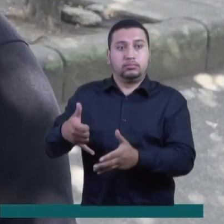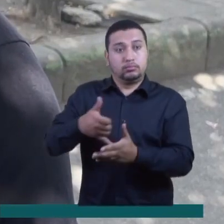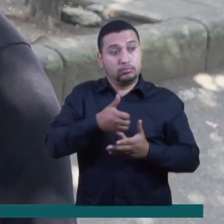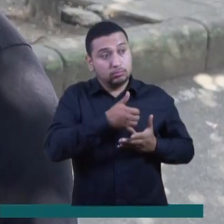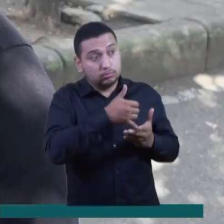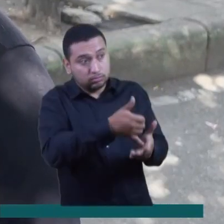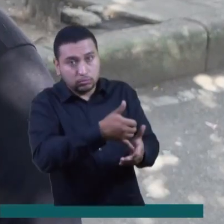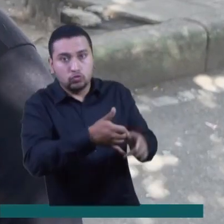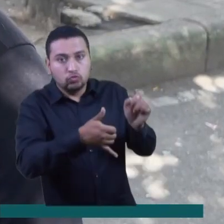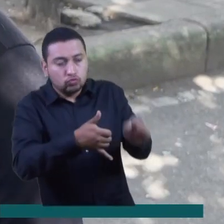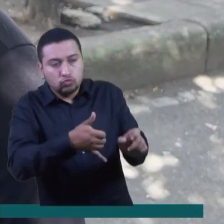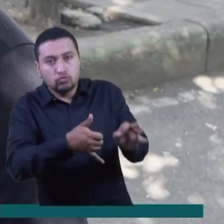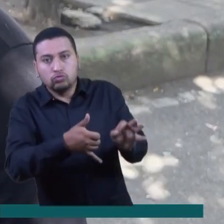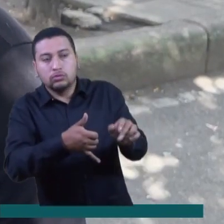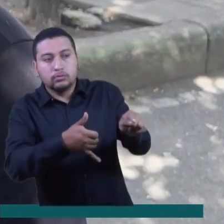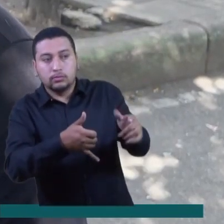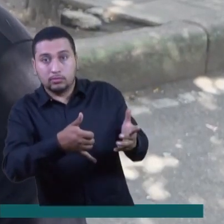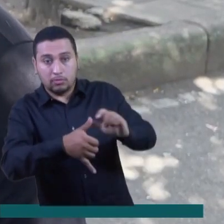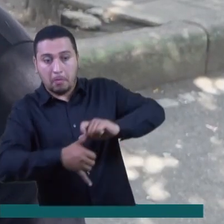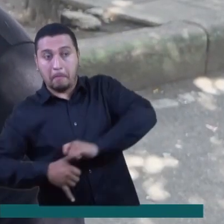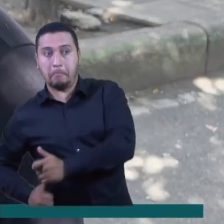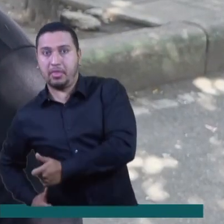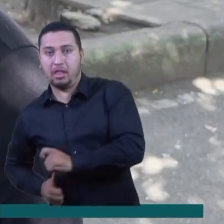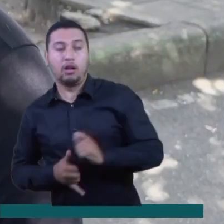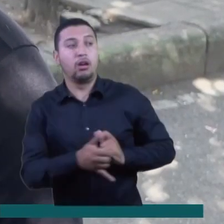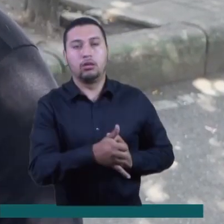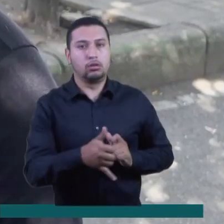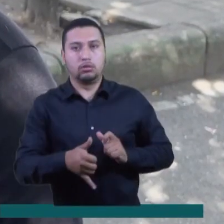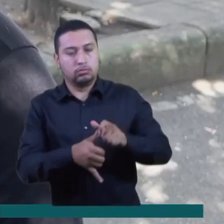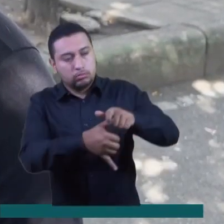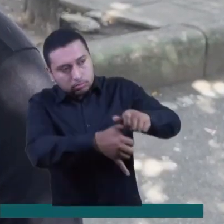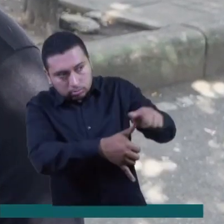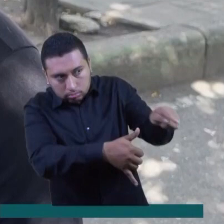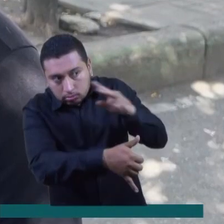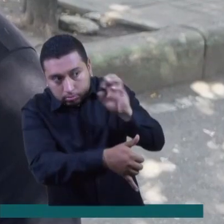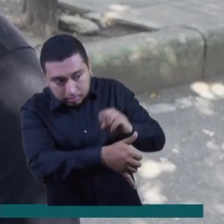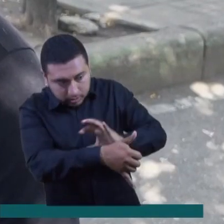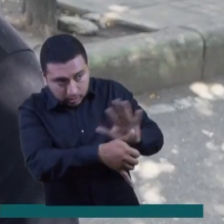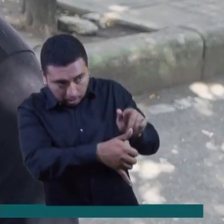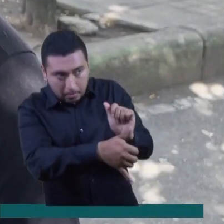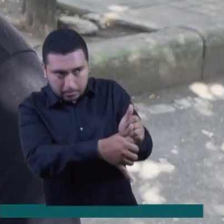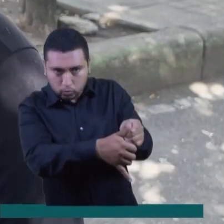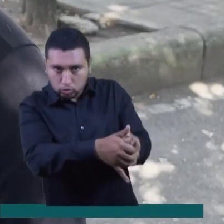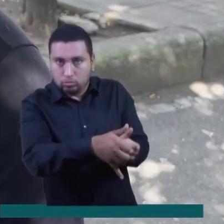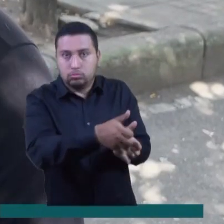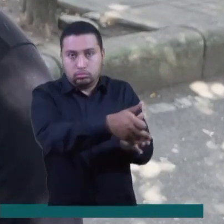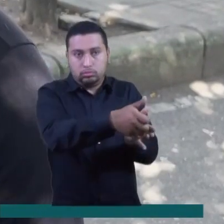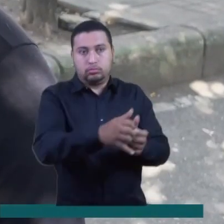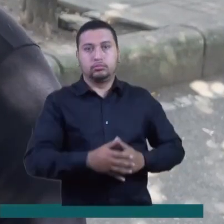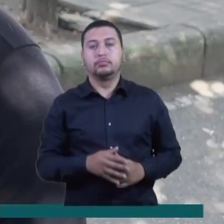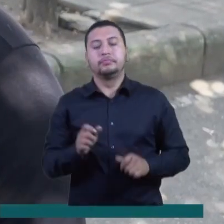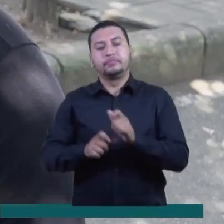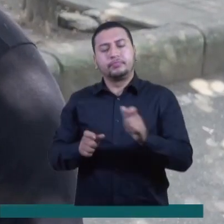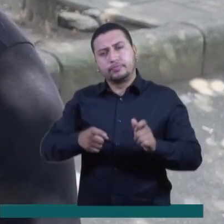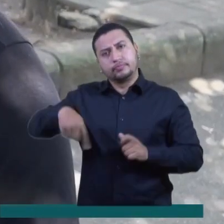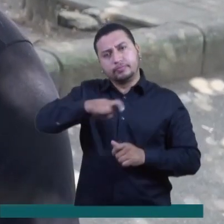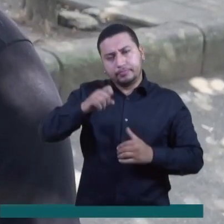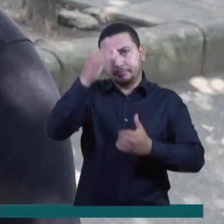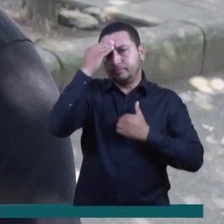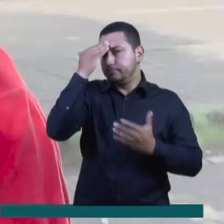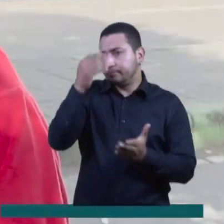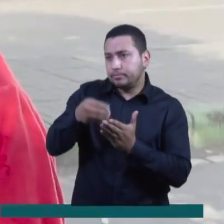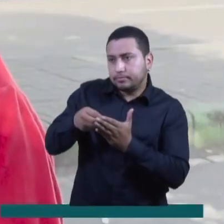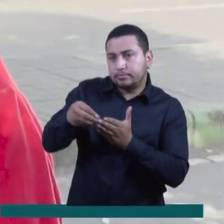entregarle el alcohol a los clientes le mostramos la botella al cliente para que el mismo se dé cuenta que esté totalmente sellada y se lo entregamos para que la